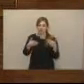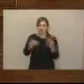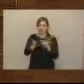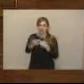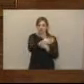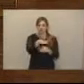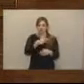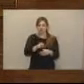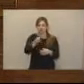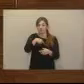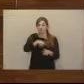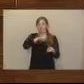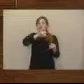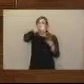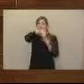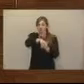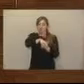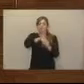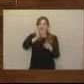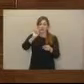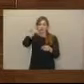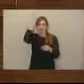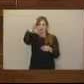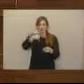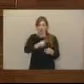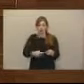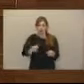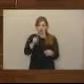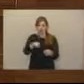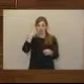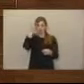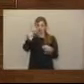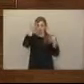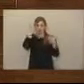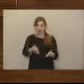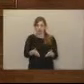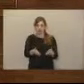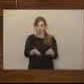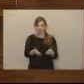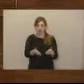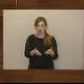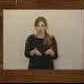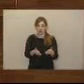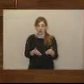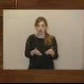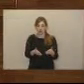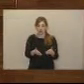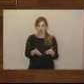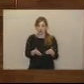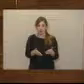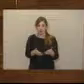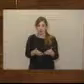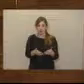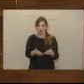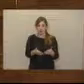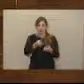estarían votando a la iniciativa de Podemos o que incluso me da que pensar que usted se acaba de convertir en el recadero de Podemos. Y en ese caso